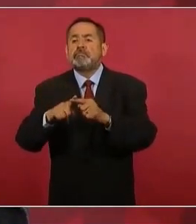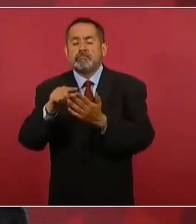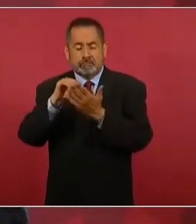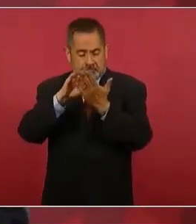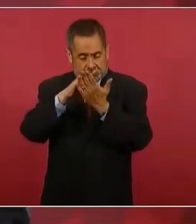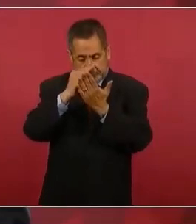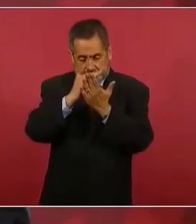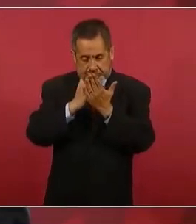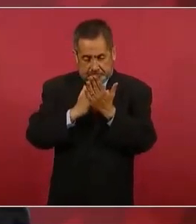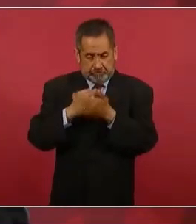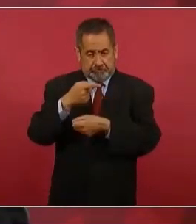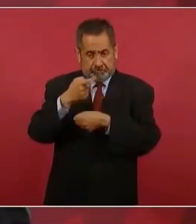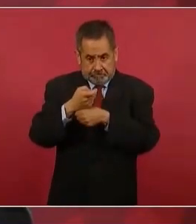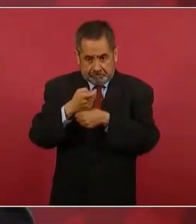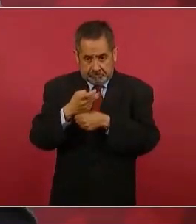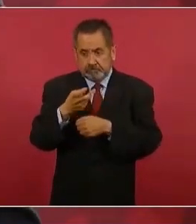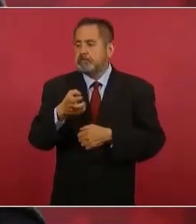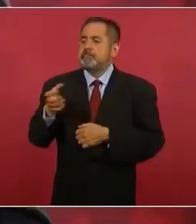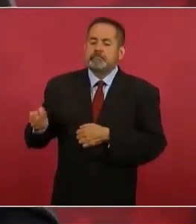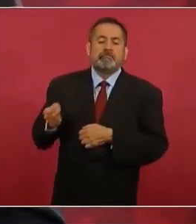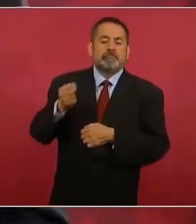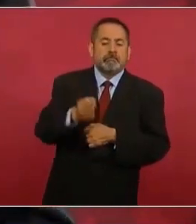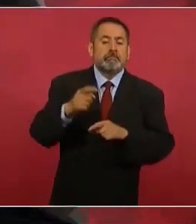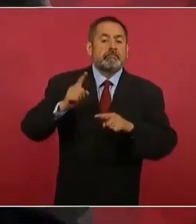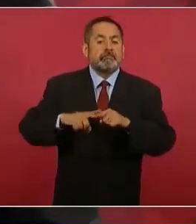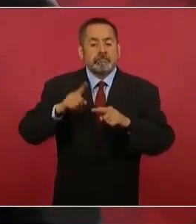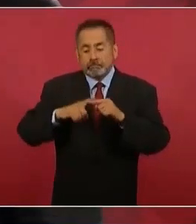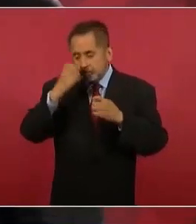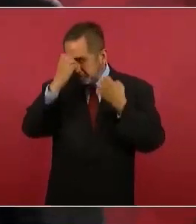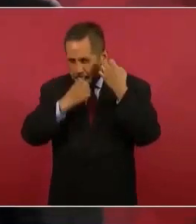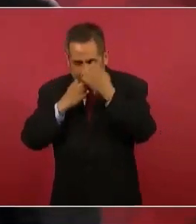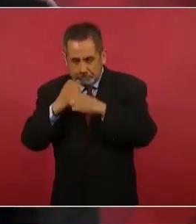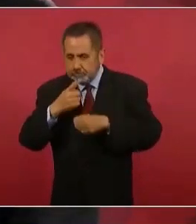y el que salga mejor, evaluado por el pueblo,